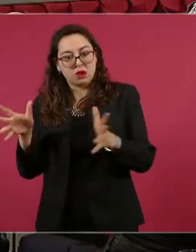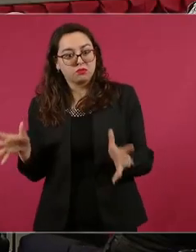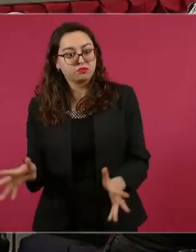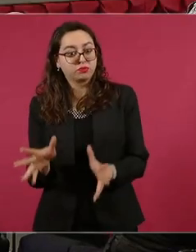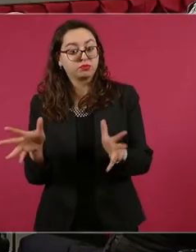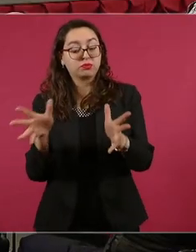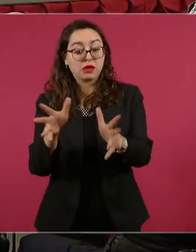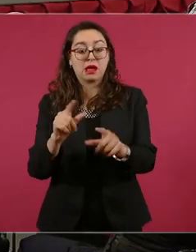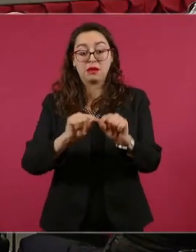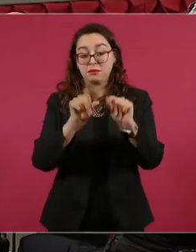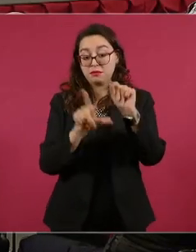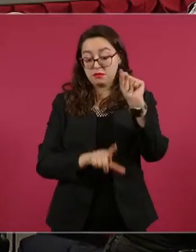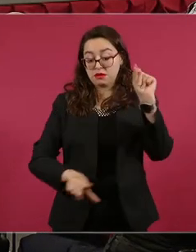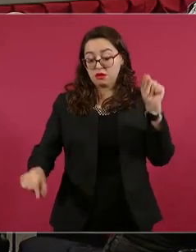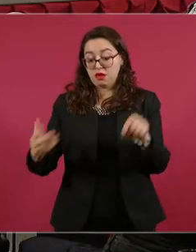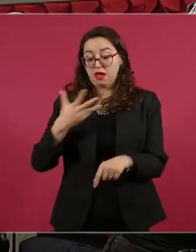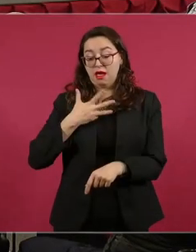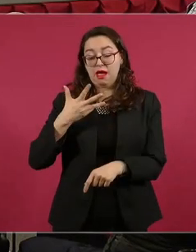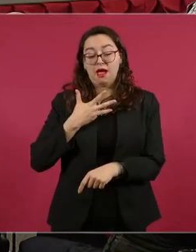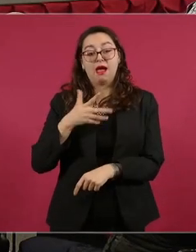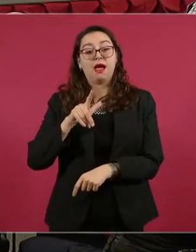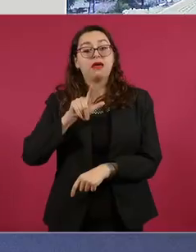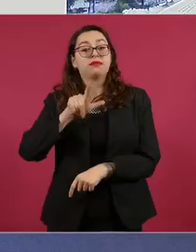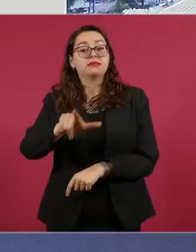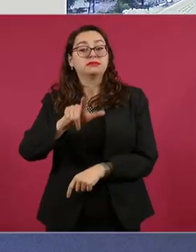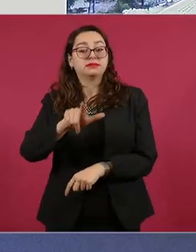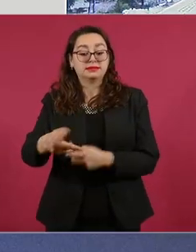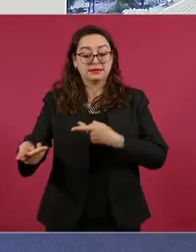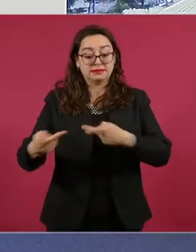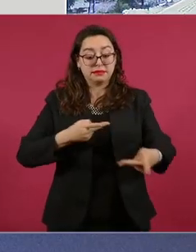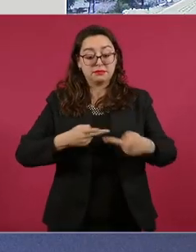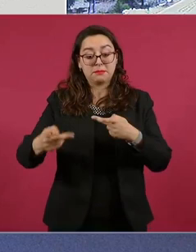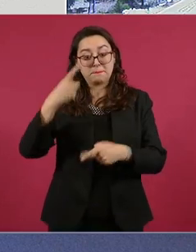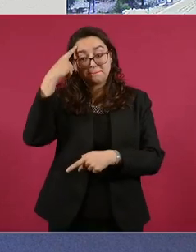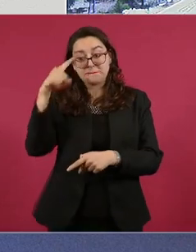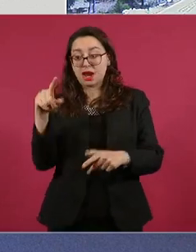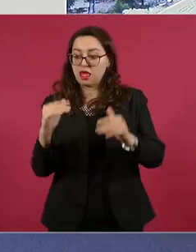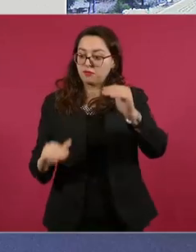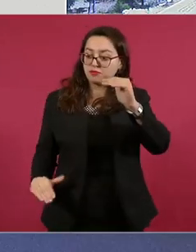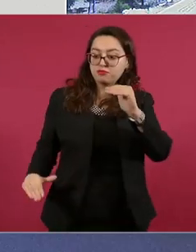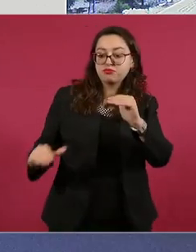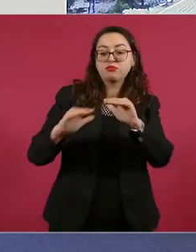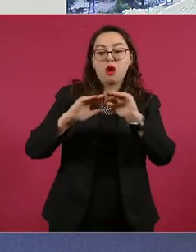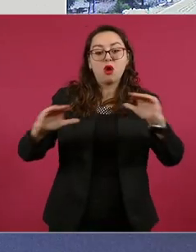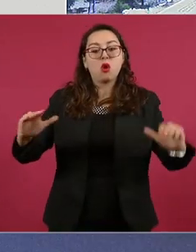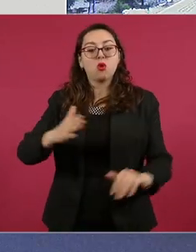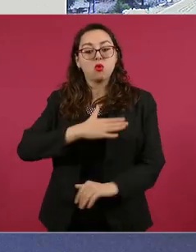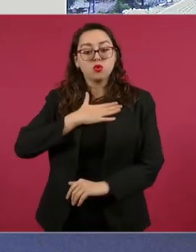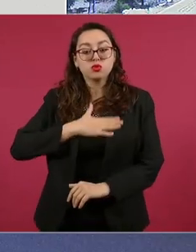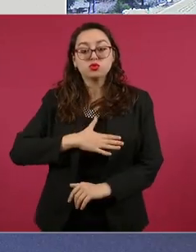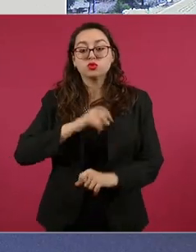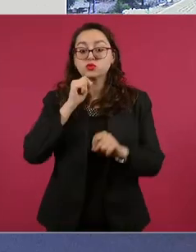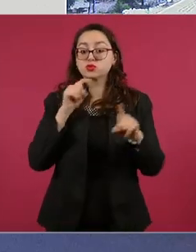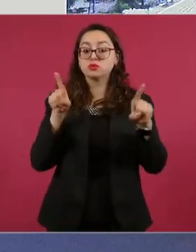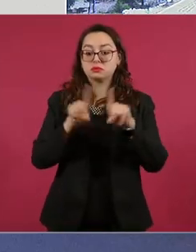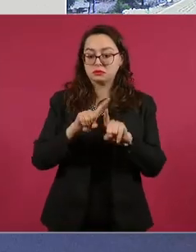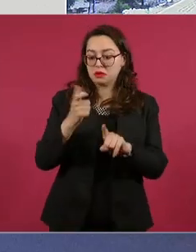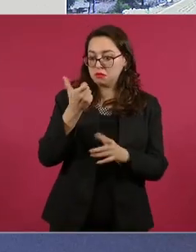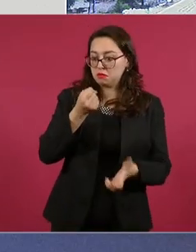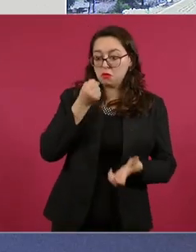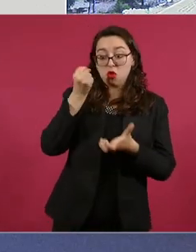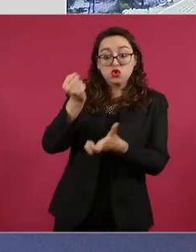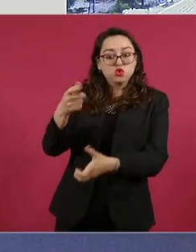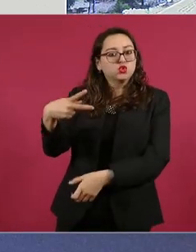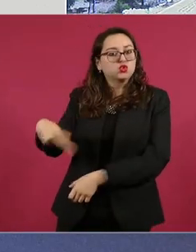justicia en todo el país. También el deber de asignar presupuesto que los pueblos y comunidades indígenas podrán administrar y